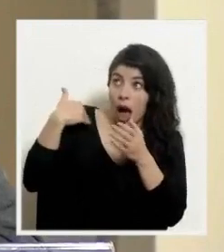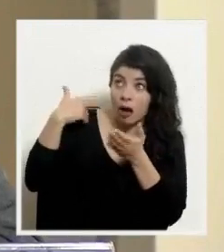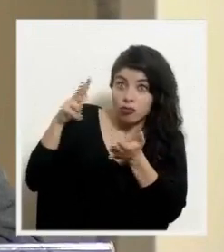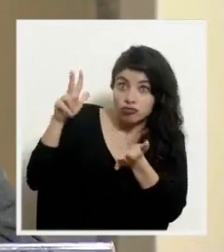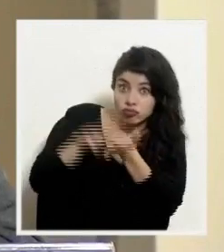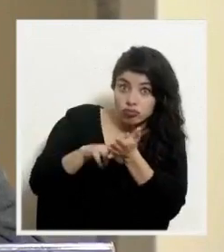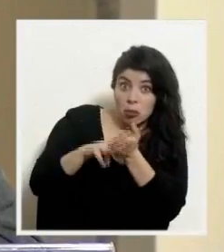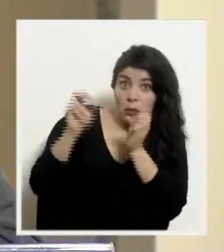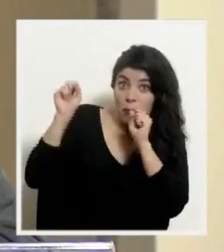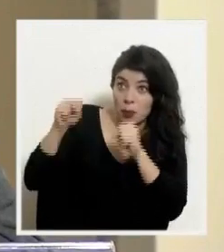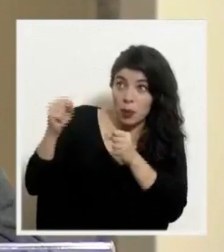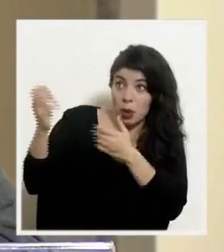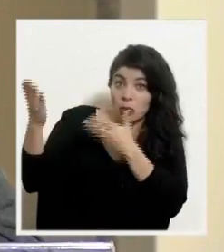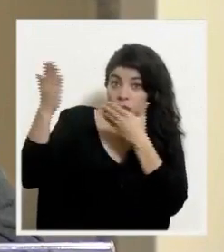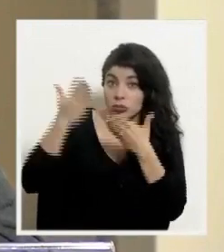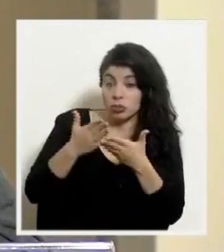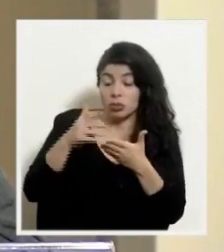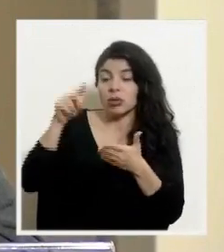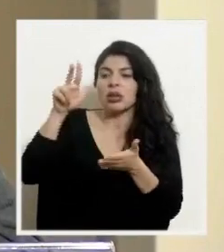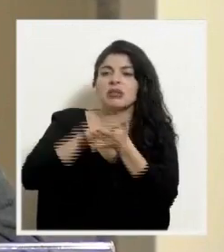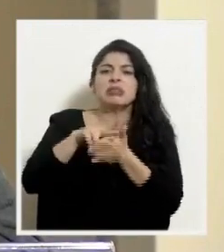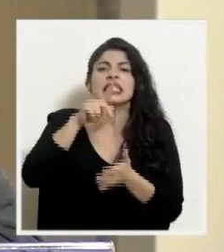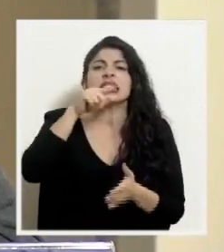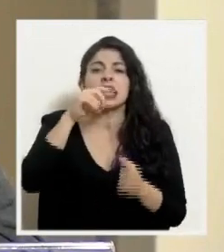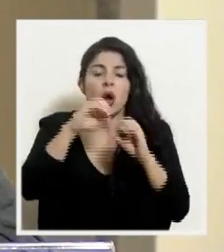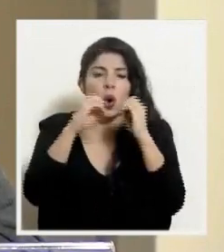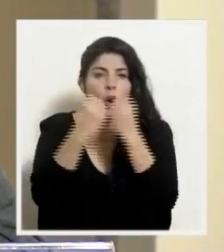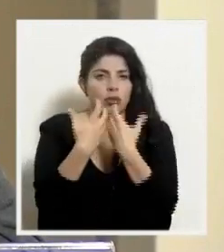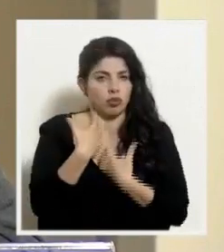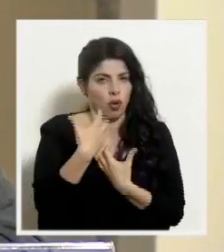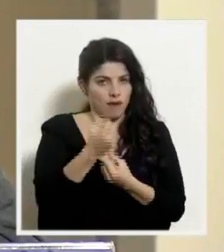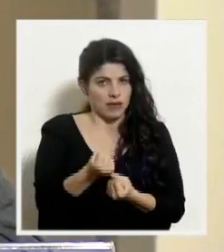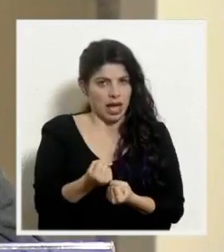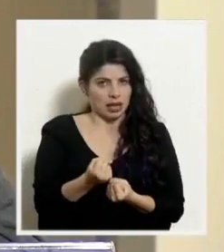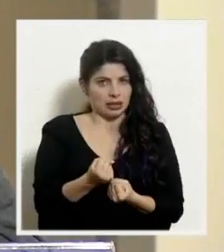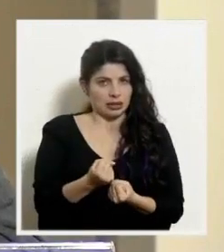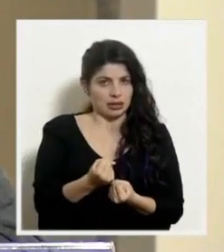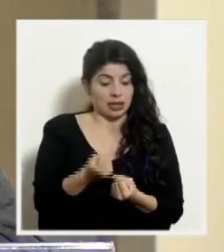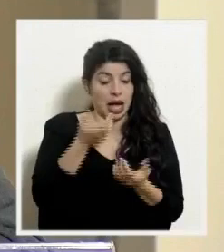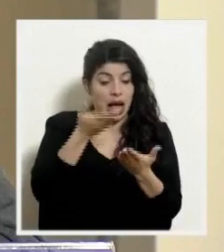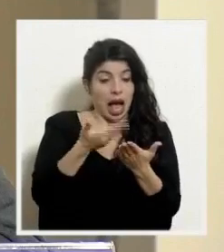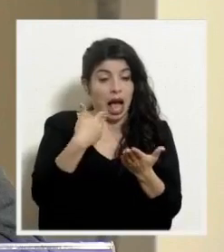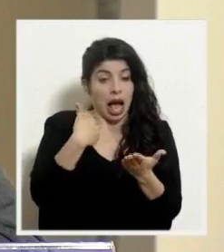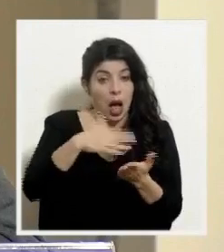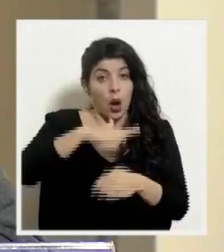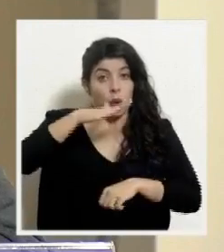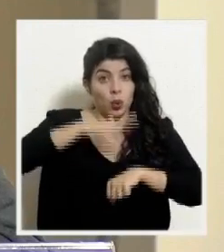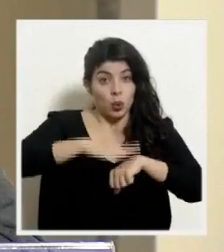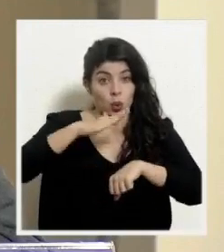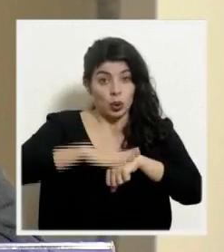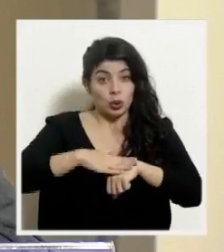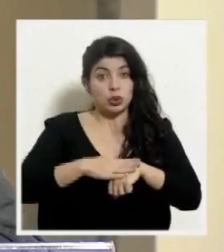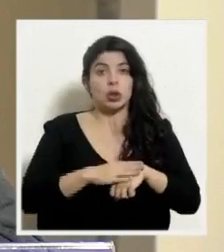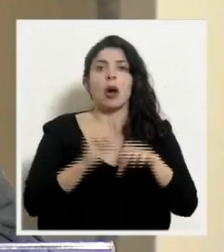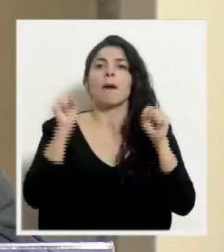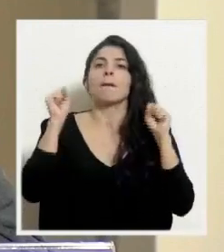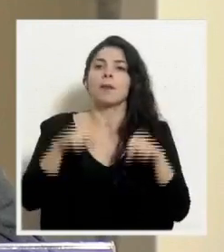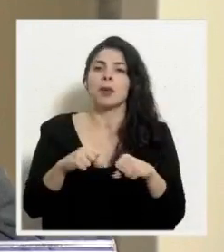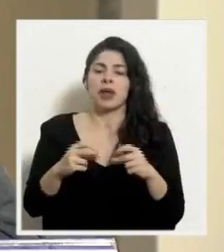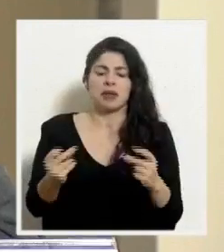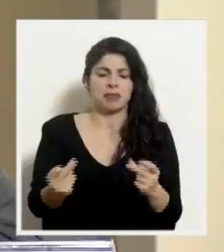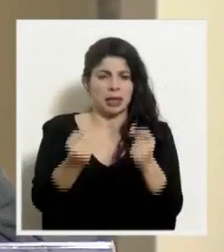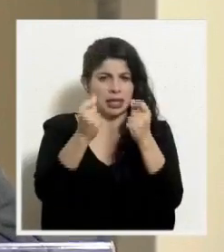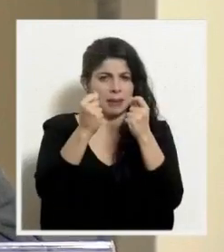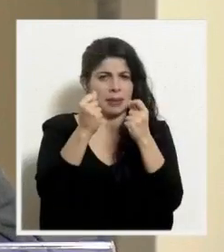avalada, ¿verdad?, por un organismo confiable, que tenga la autorización, pueda hacer de forma